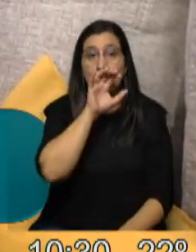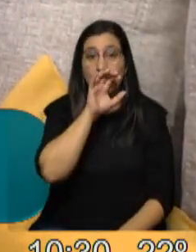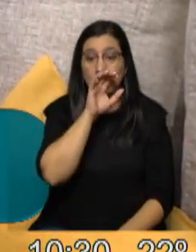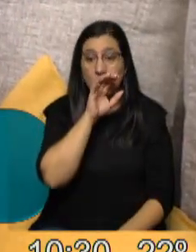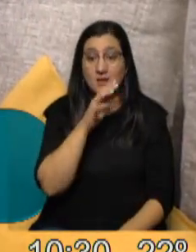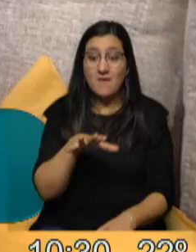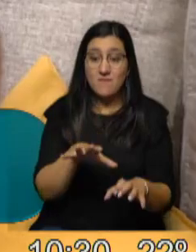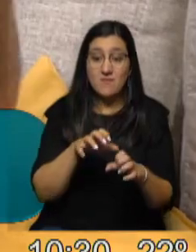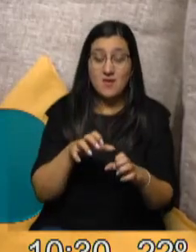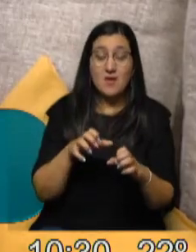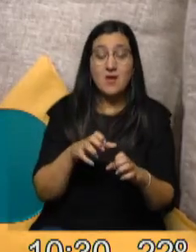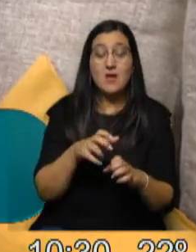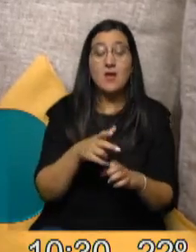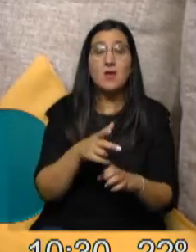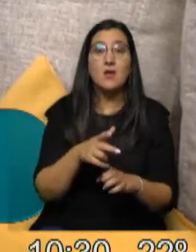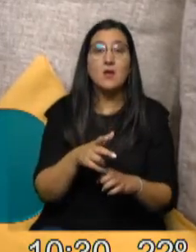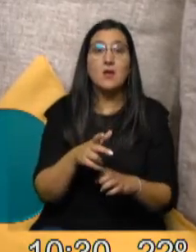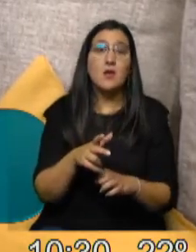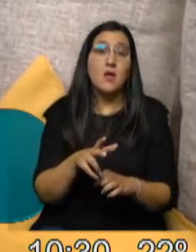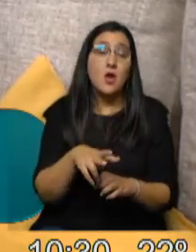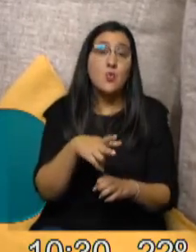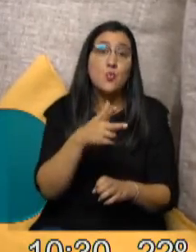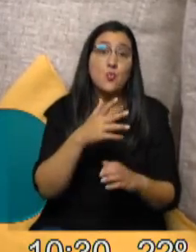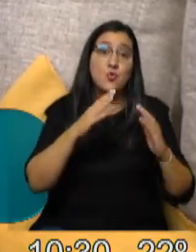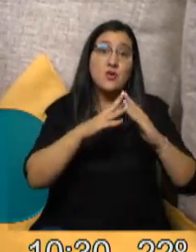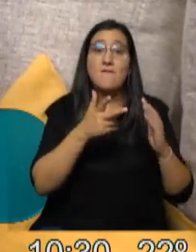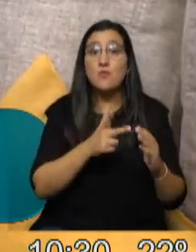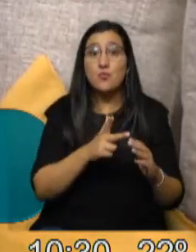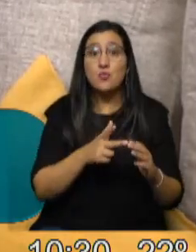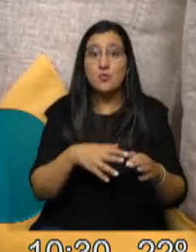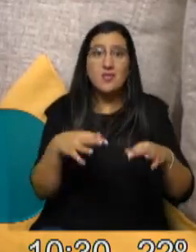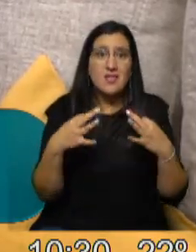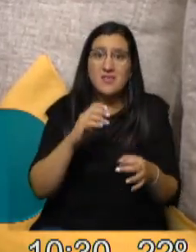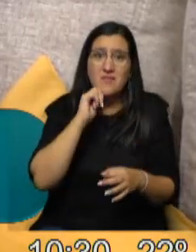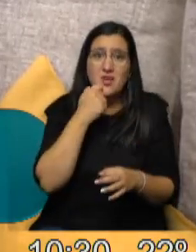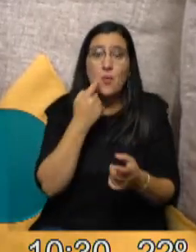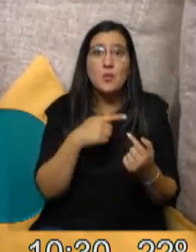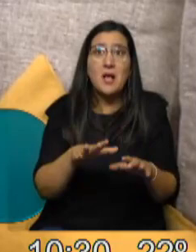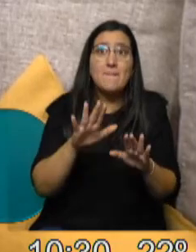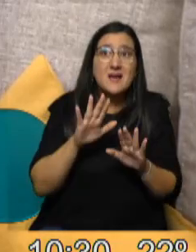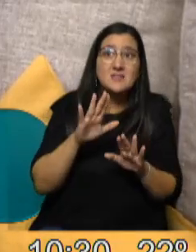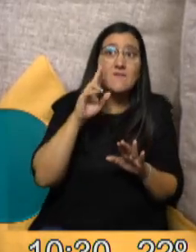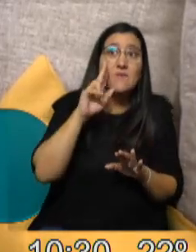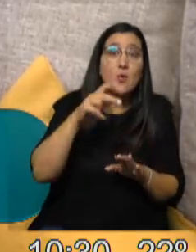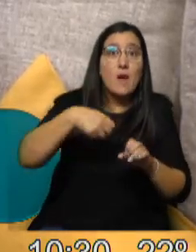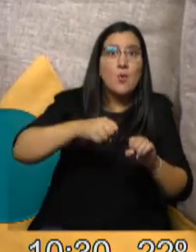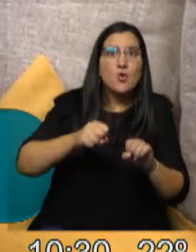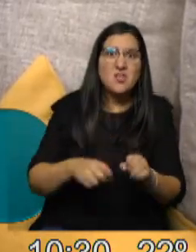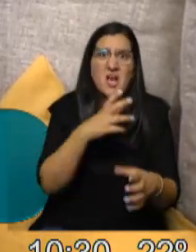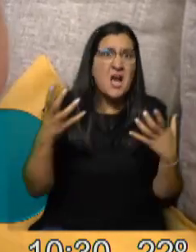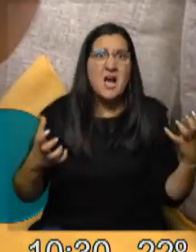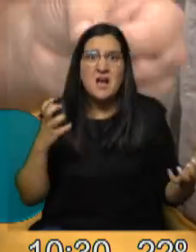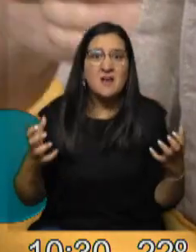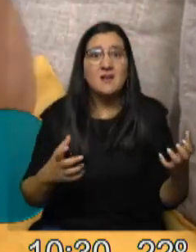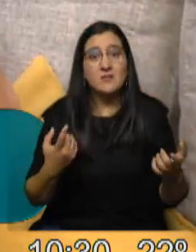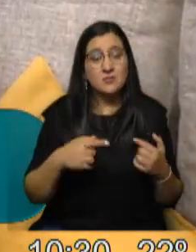refugio, que es divino, que se lleva bien con niños, puede ver una moto y parecerle un ovni y enloquecerse. Claro. Entonces, en realidad, a veces se trata de hacer como un destete